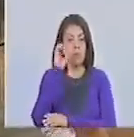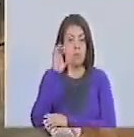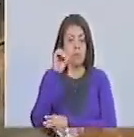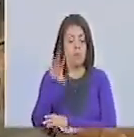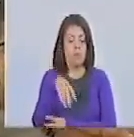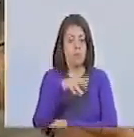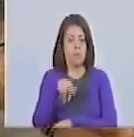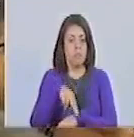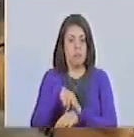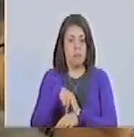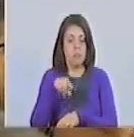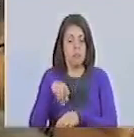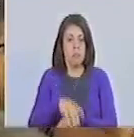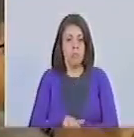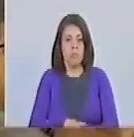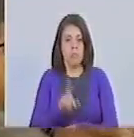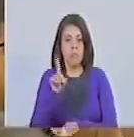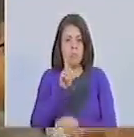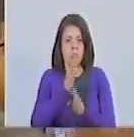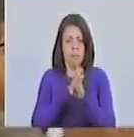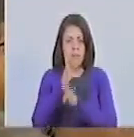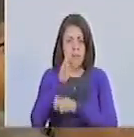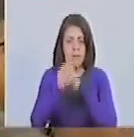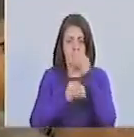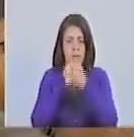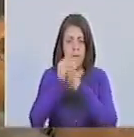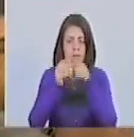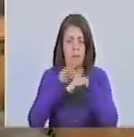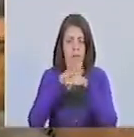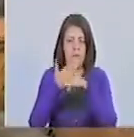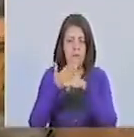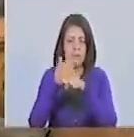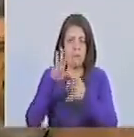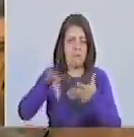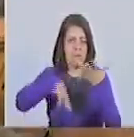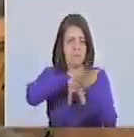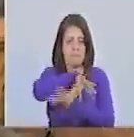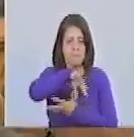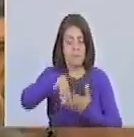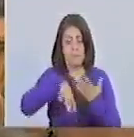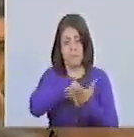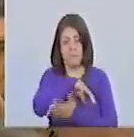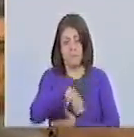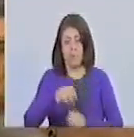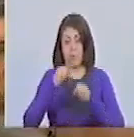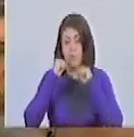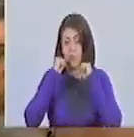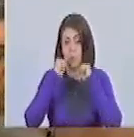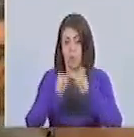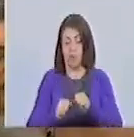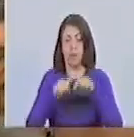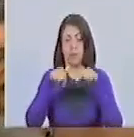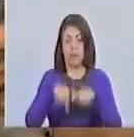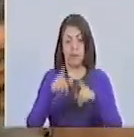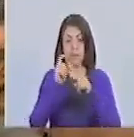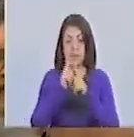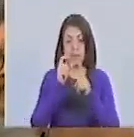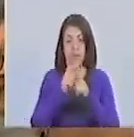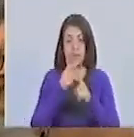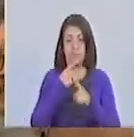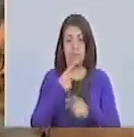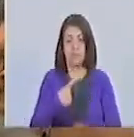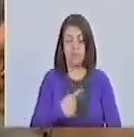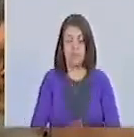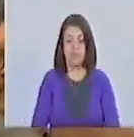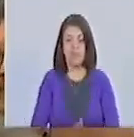Parlamento que no se siga procurando la desestabilización dura. Estas palabras dichas por